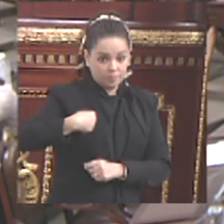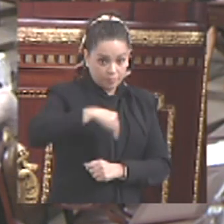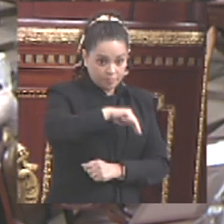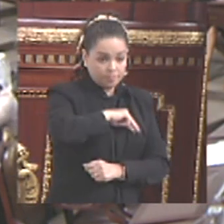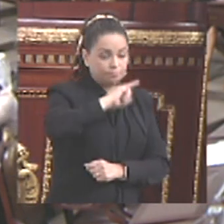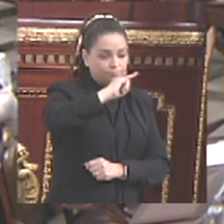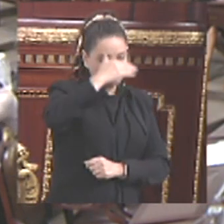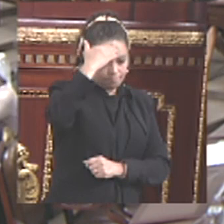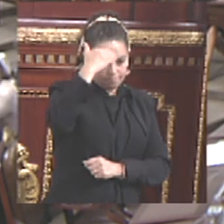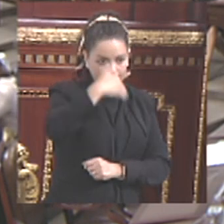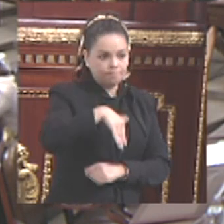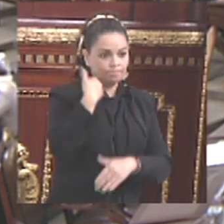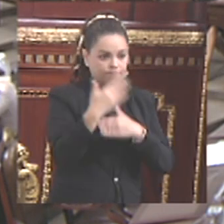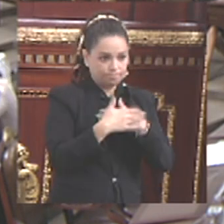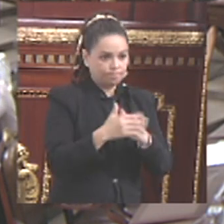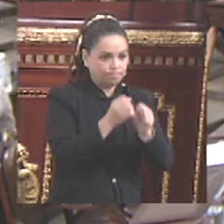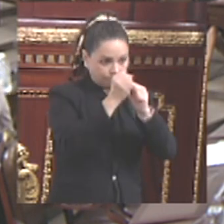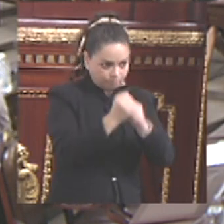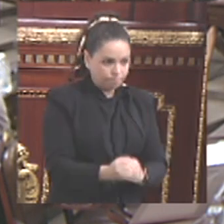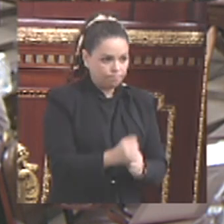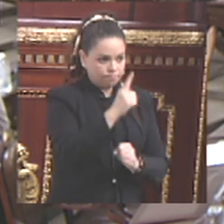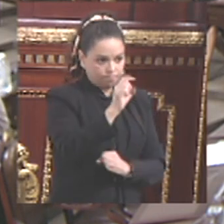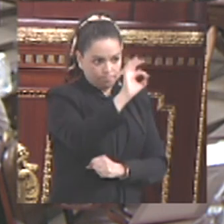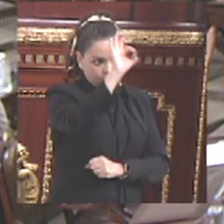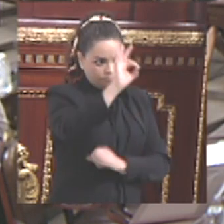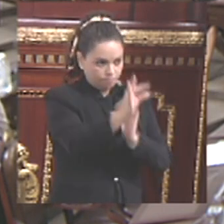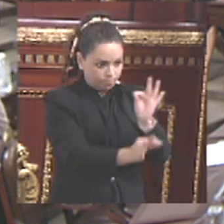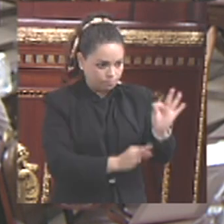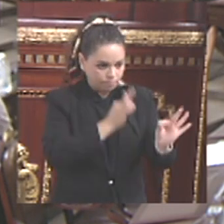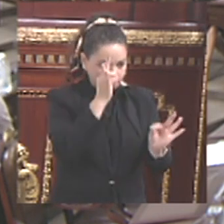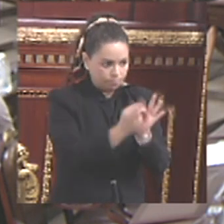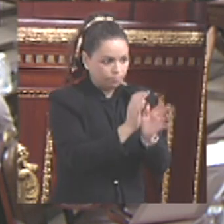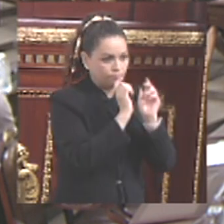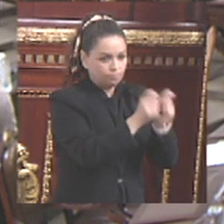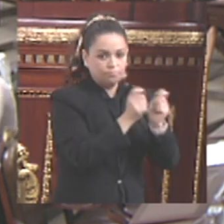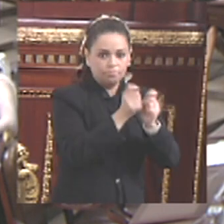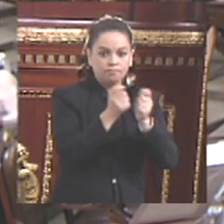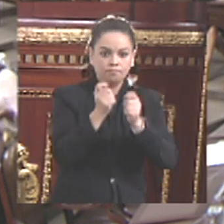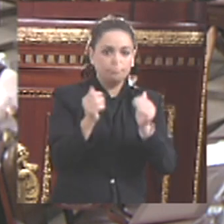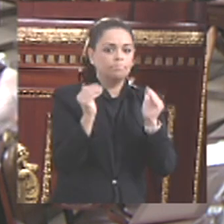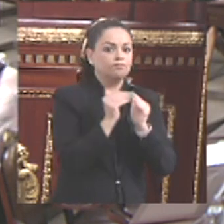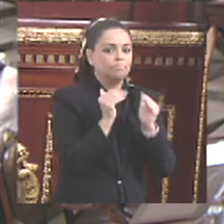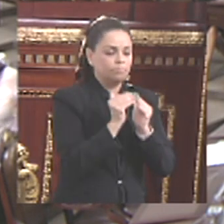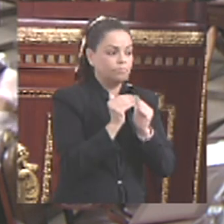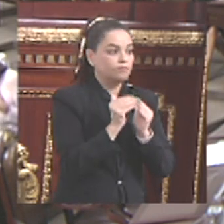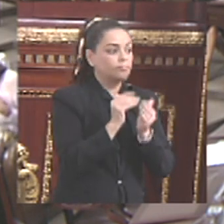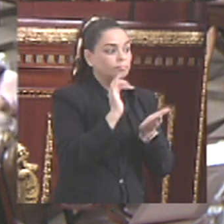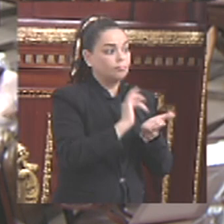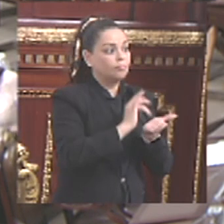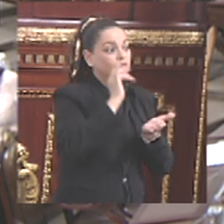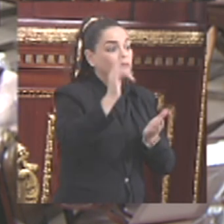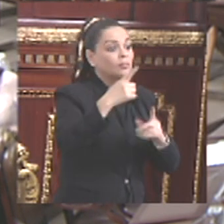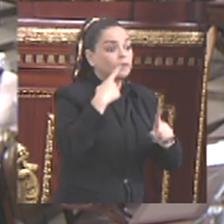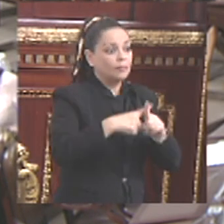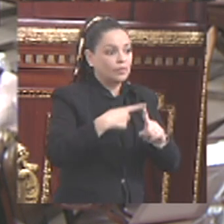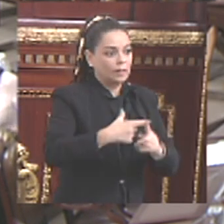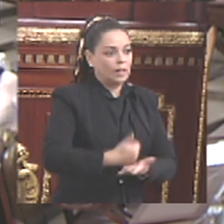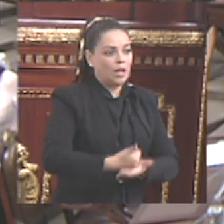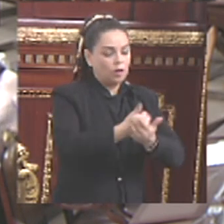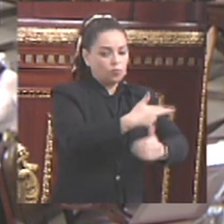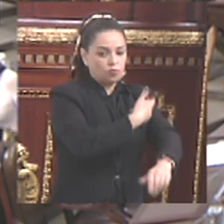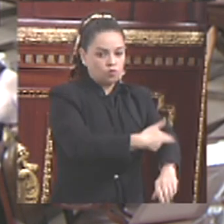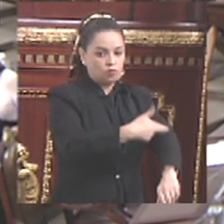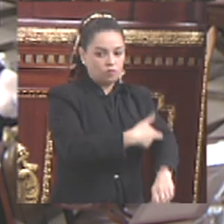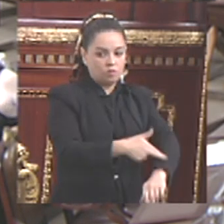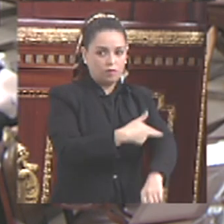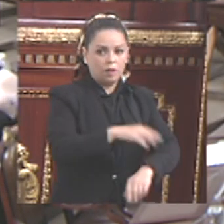al 100%. Esto ha sido posible gracias a la gestión de la doctora Claudia Sheinbaum Pardo y, por